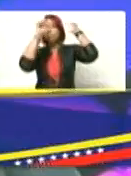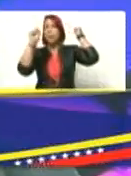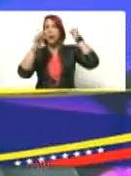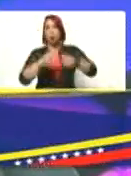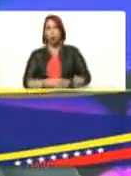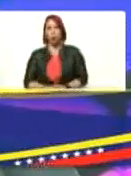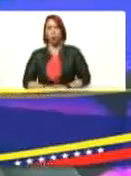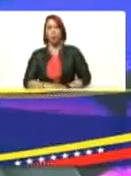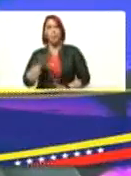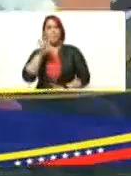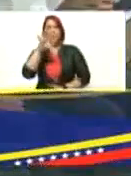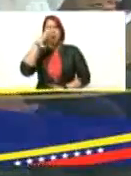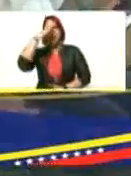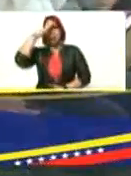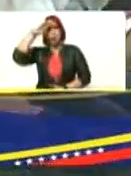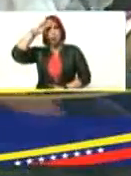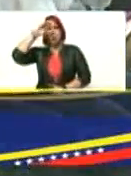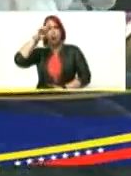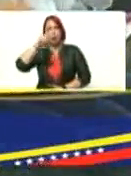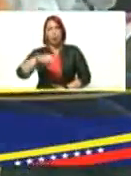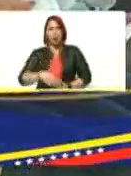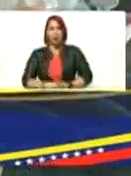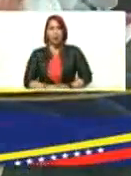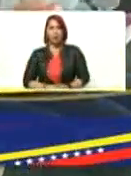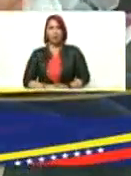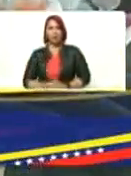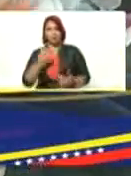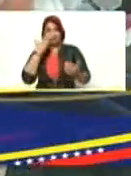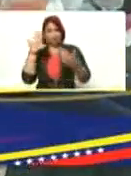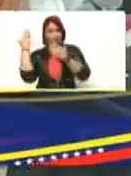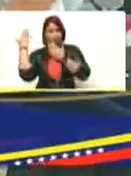Cuba, Germán Sánchez Otero.